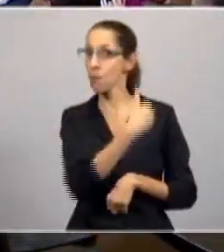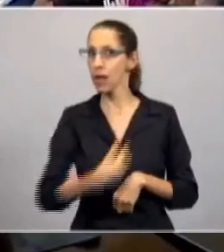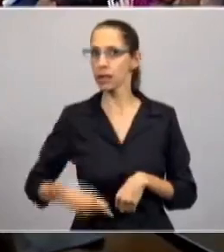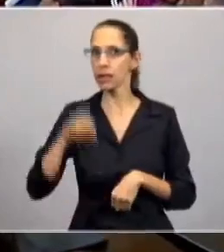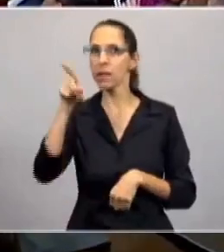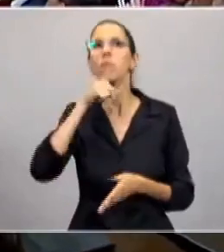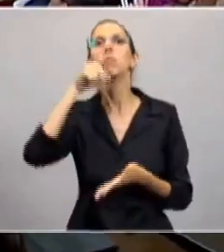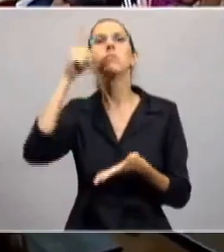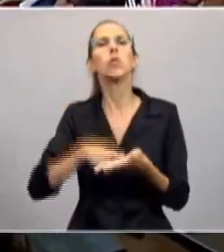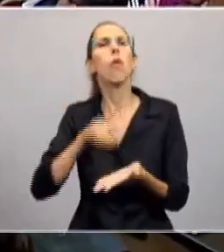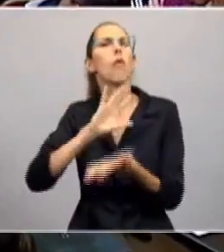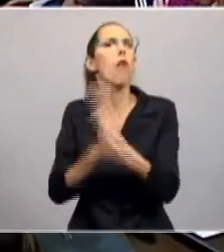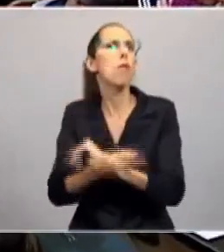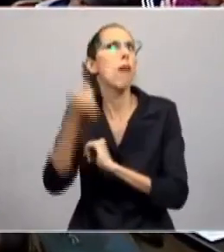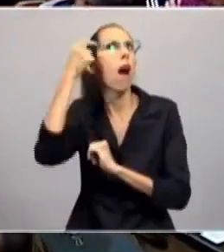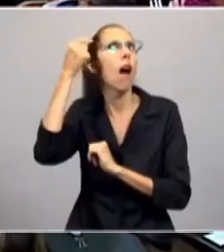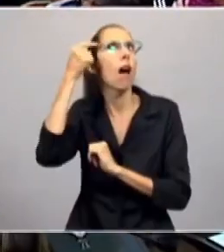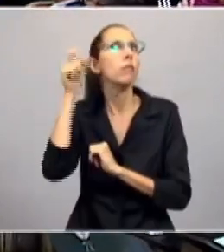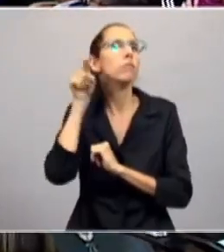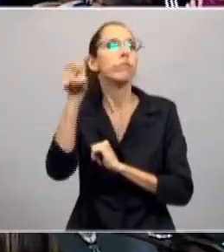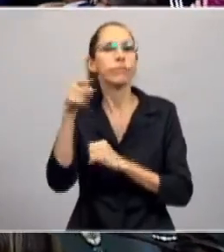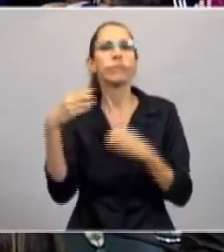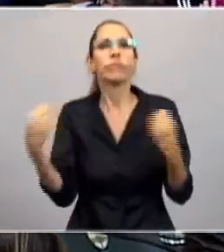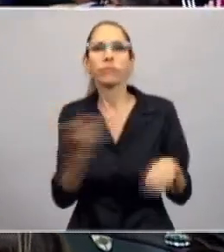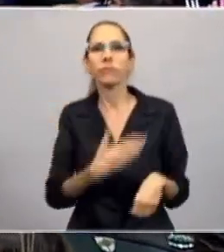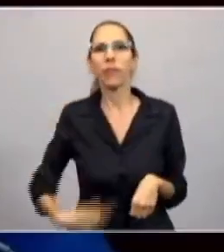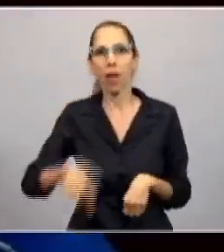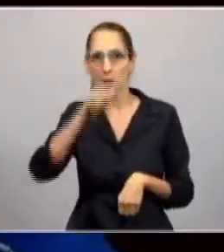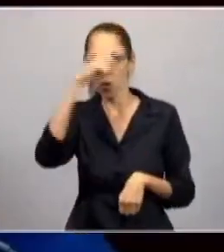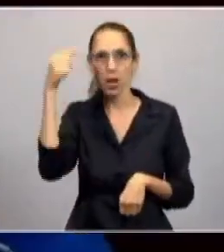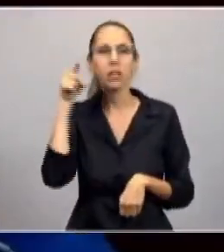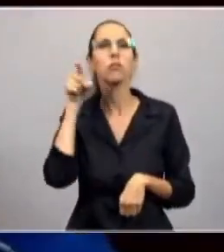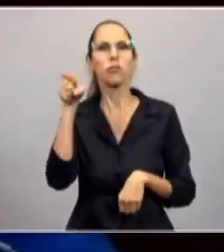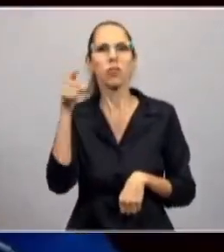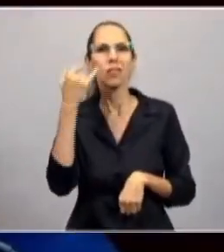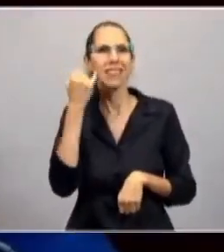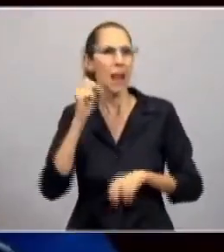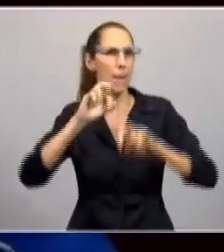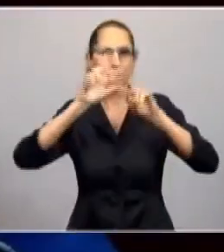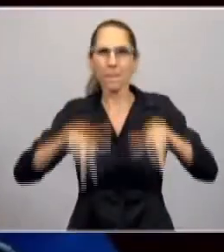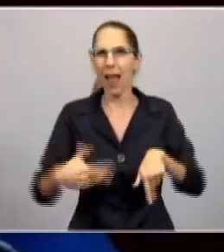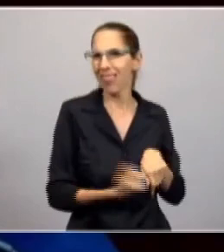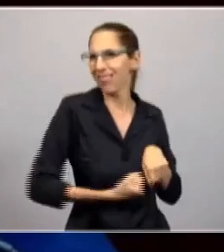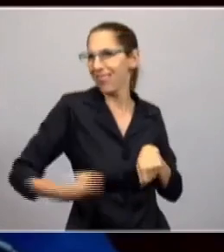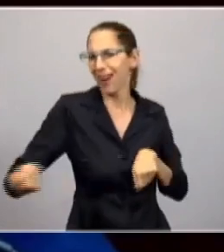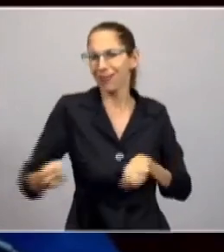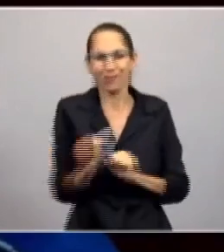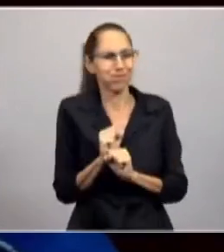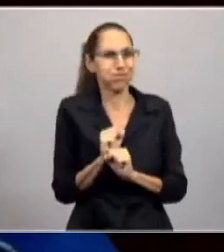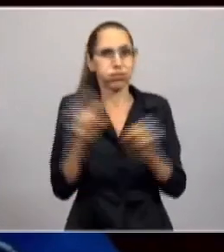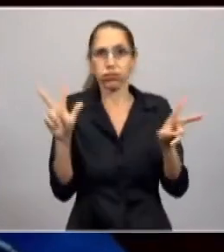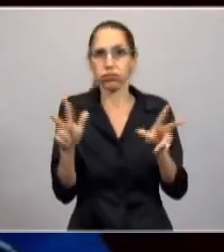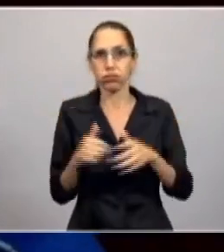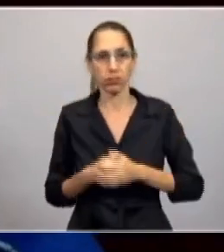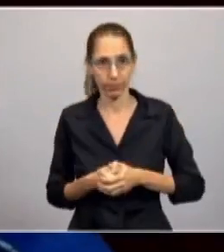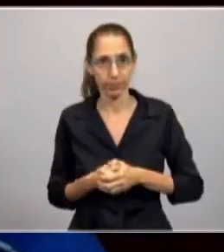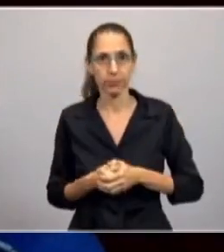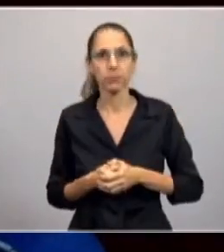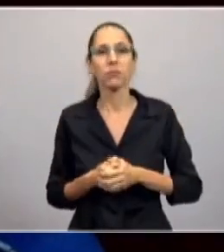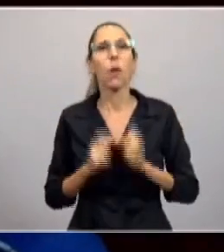base a su dogma ideológico, el Estado Nacional no solo está aplicando un plan de ajuste tradicional y catastrófico, sino que